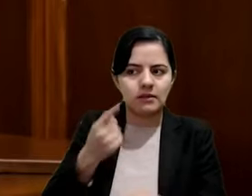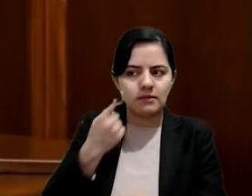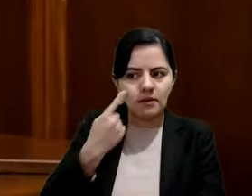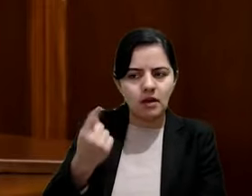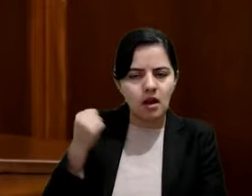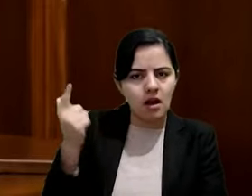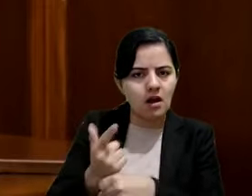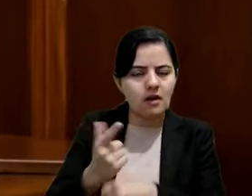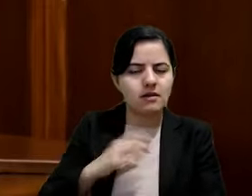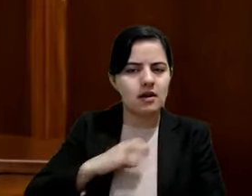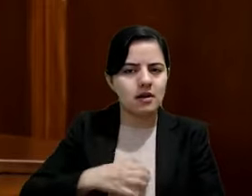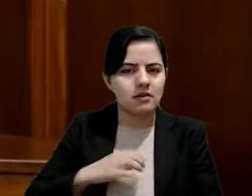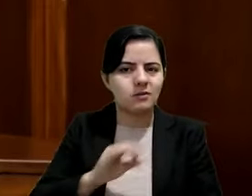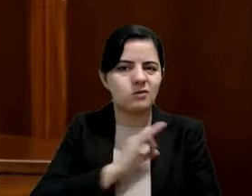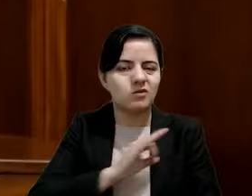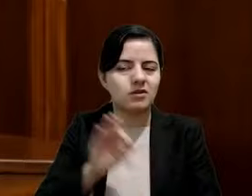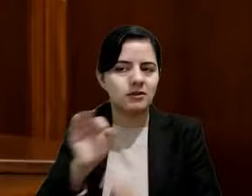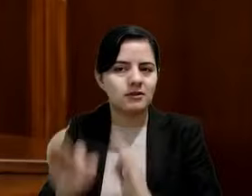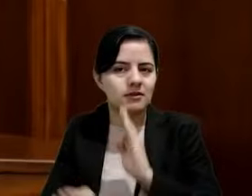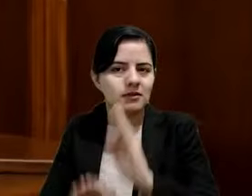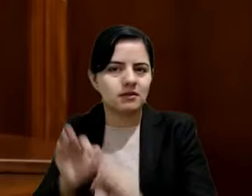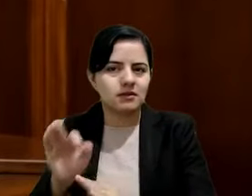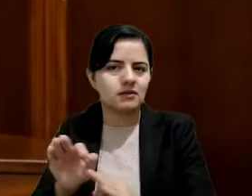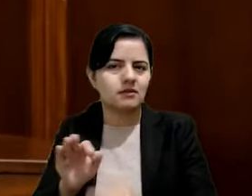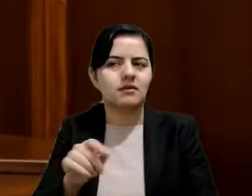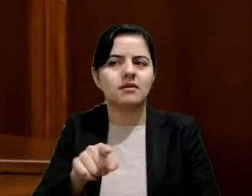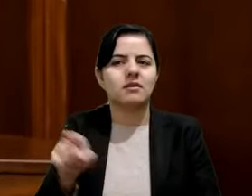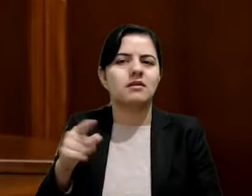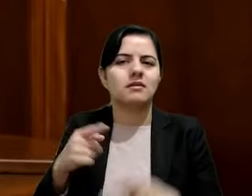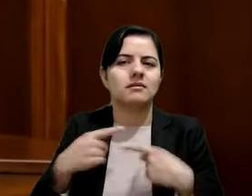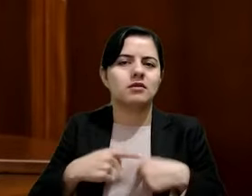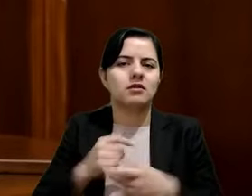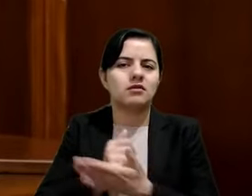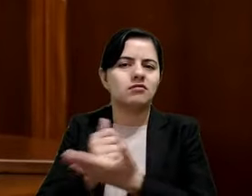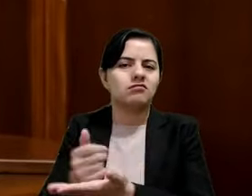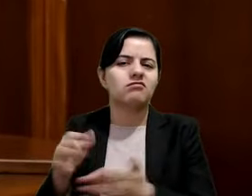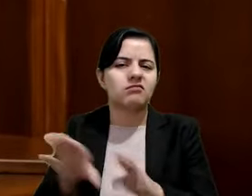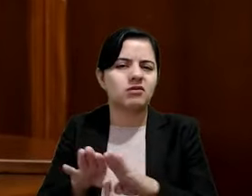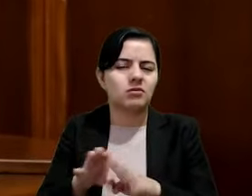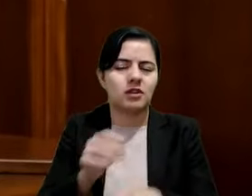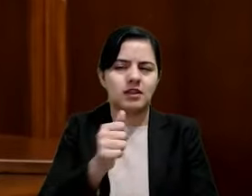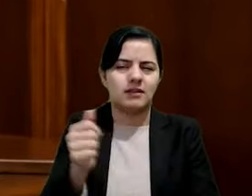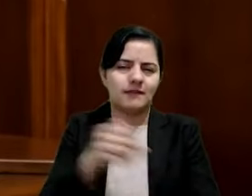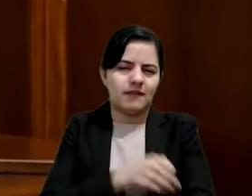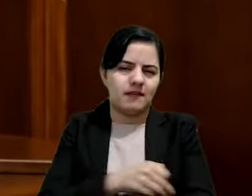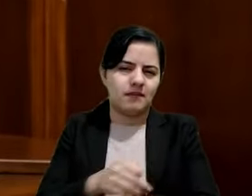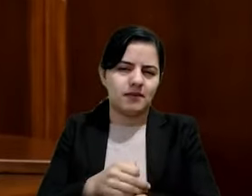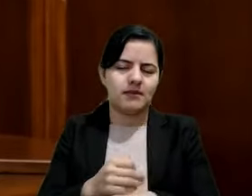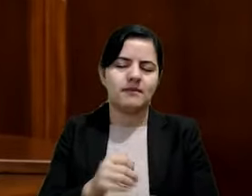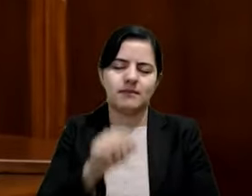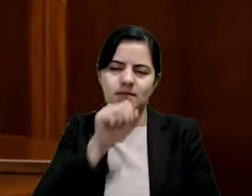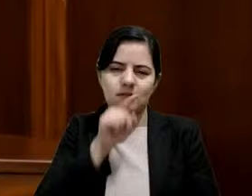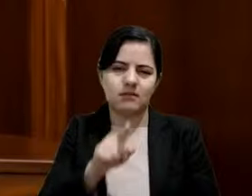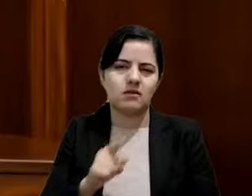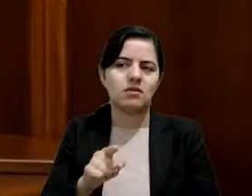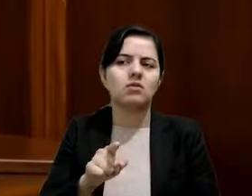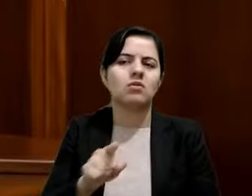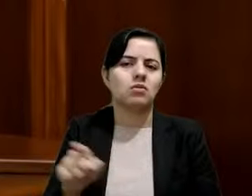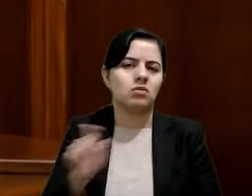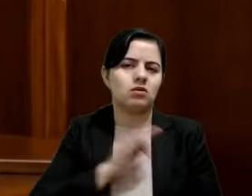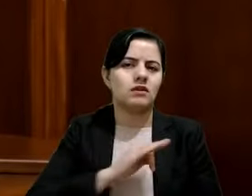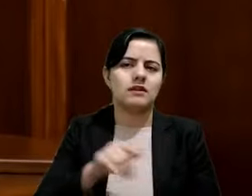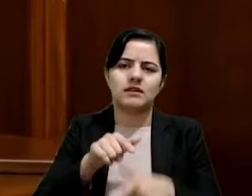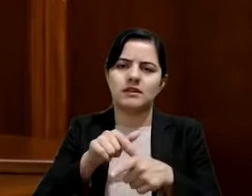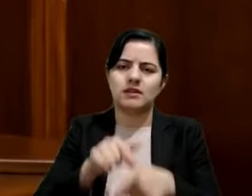acompañamiento integral a las familias de cada una de estas pacientes para así eh seguir colaborando y